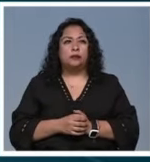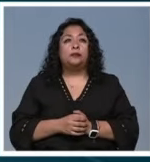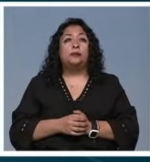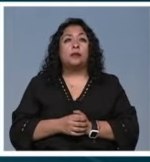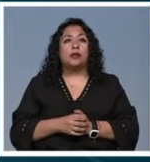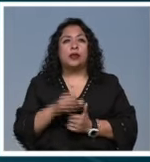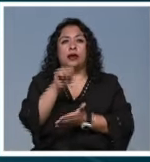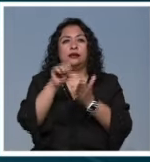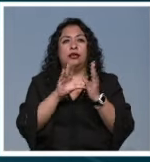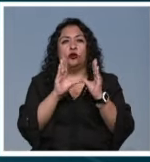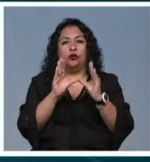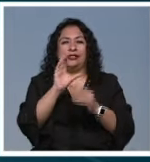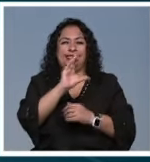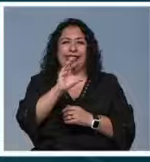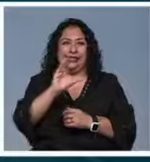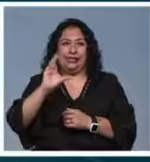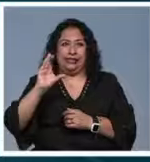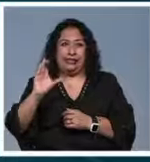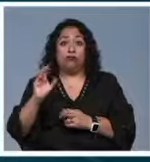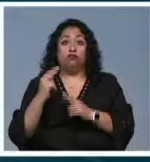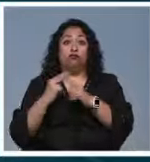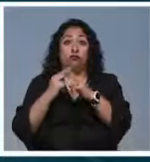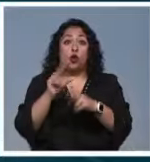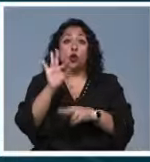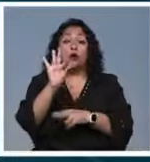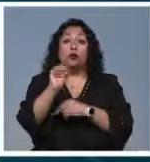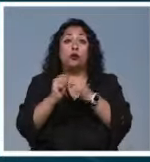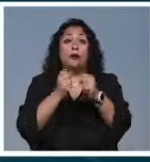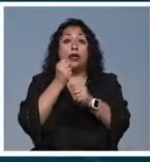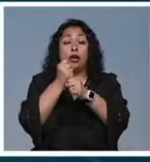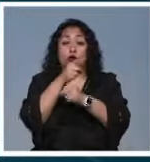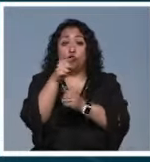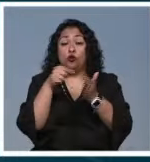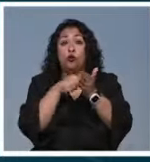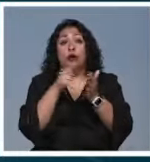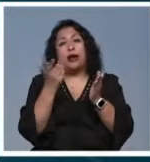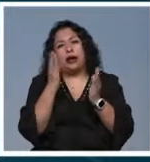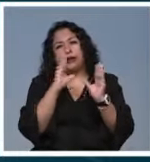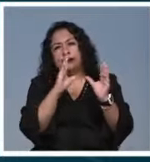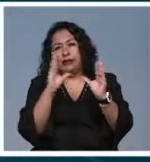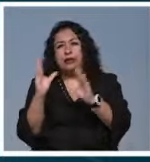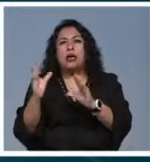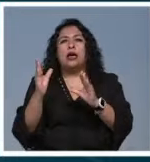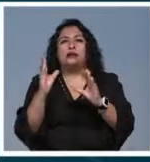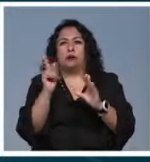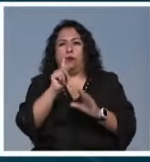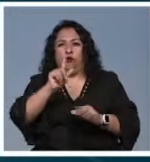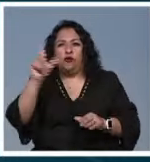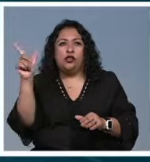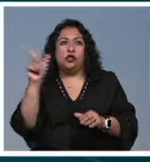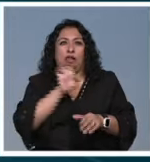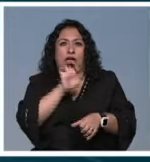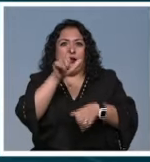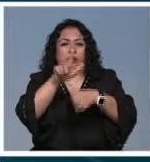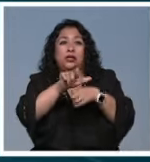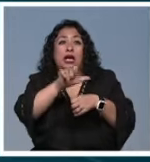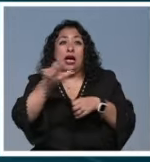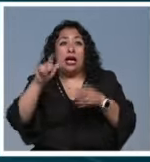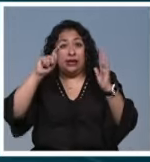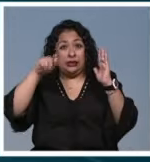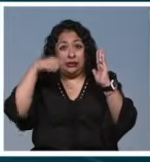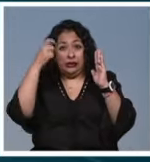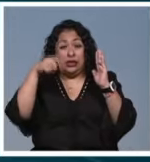El Centro de Capacitación Cinematográfica cumple 49 años de ser un espacio académico de formación profesional de especialistas en el